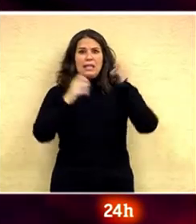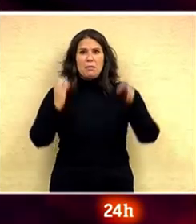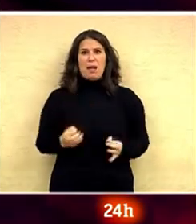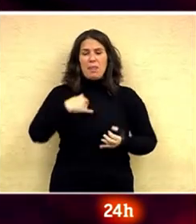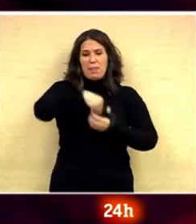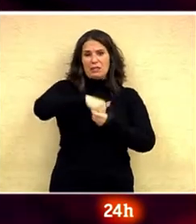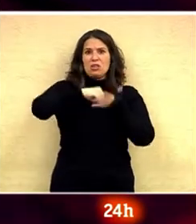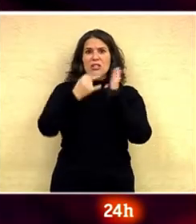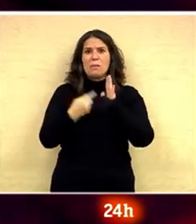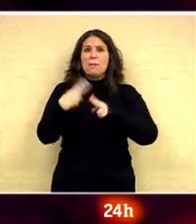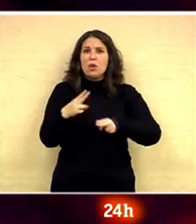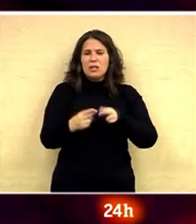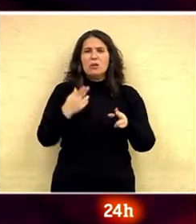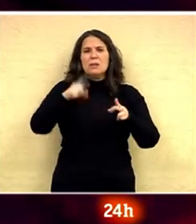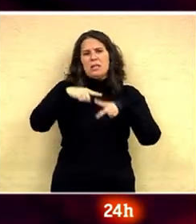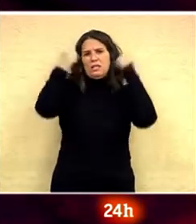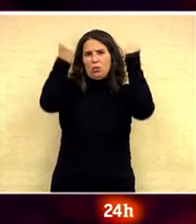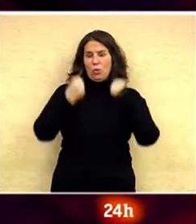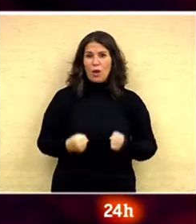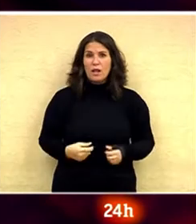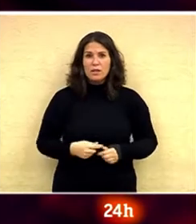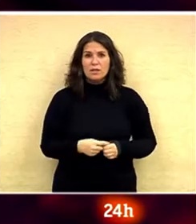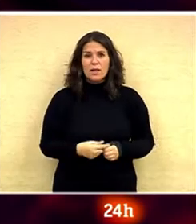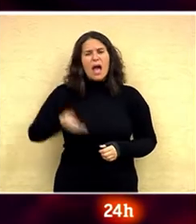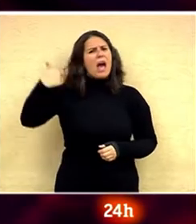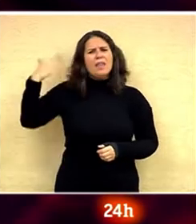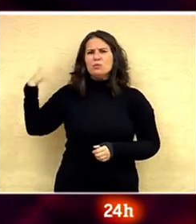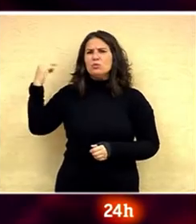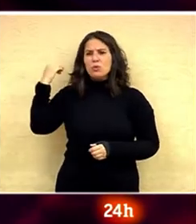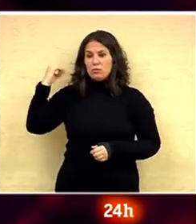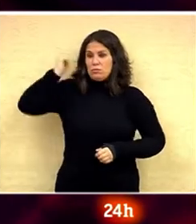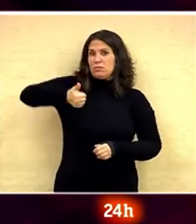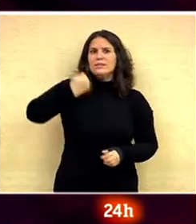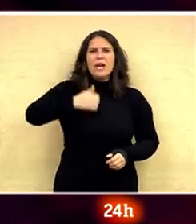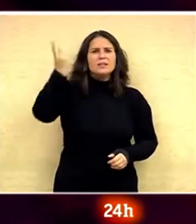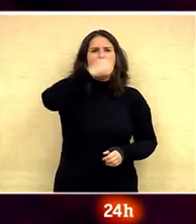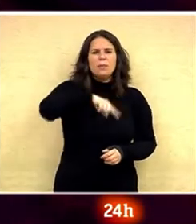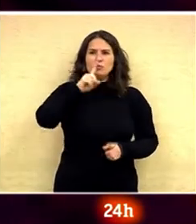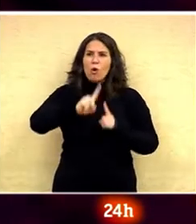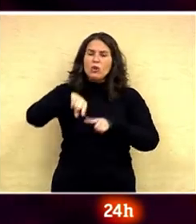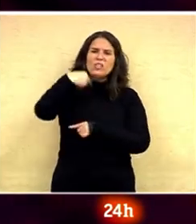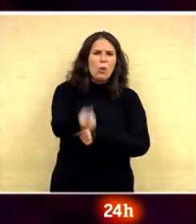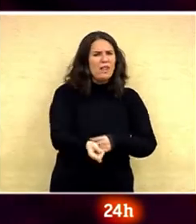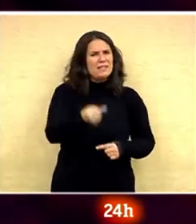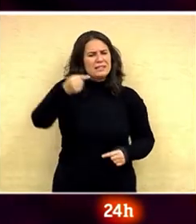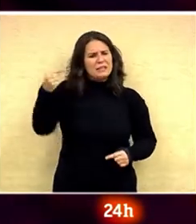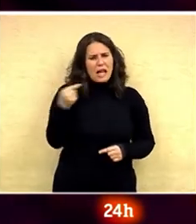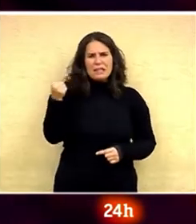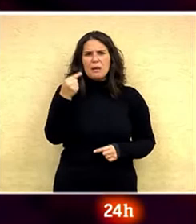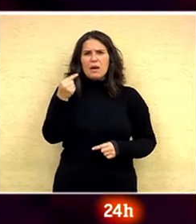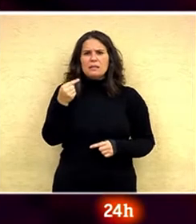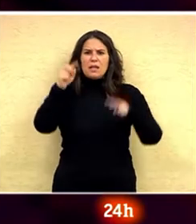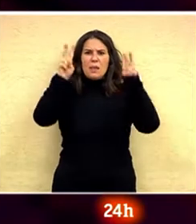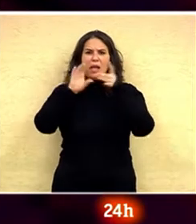nuestro sistema político e institucional. Hace ya mucho tiempo que sabemos de las consecuencias nefastas